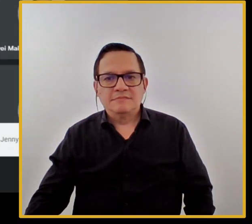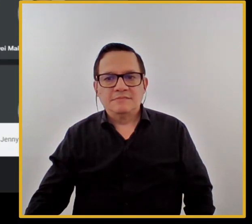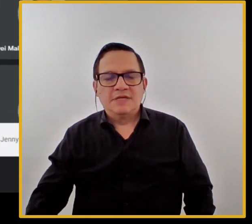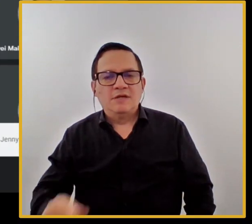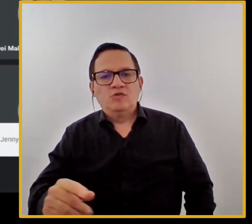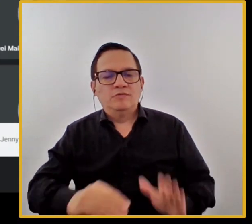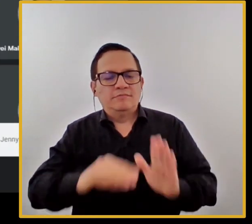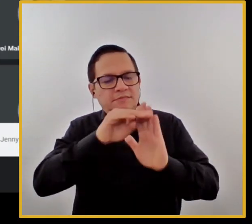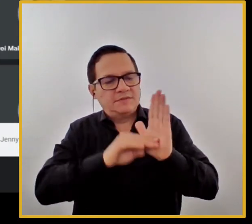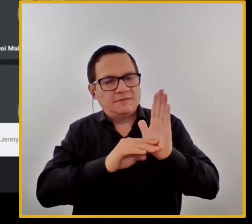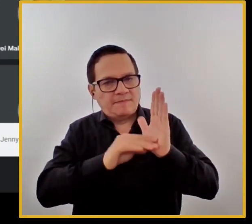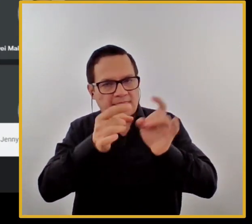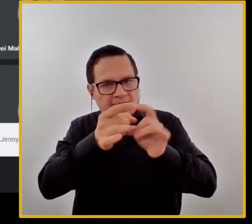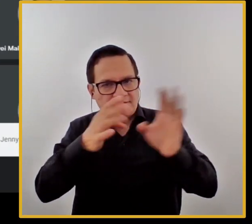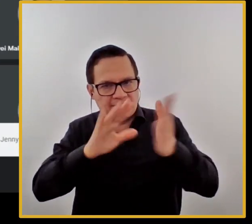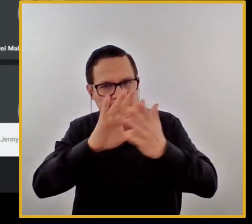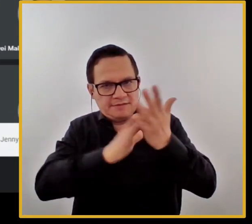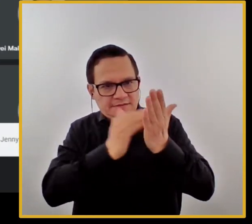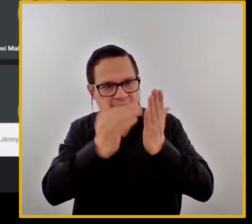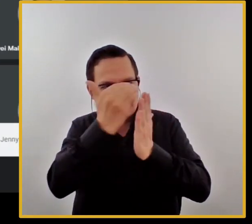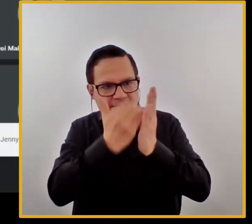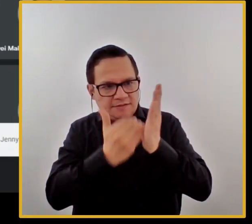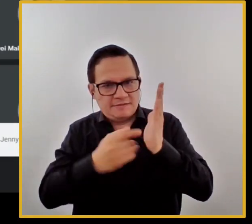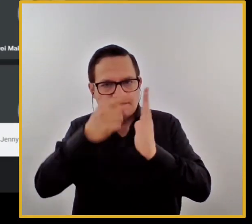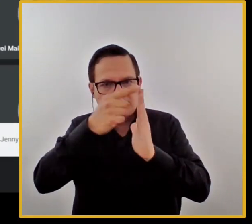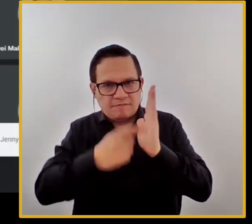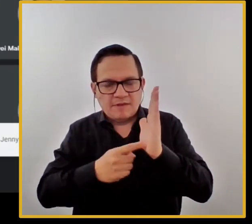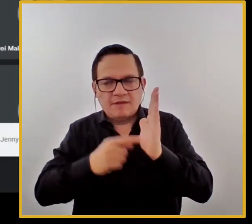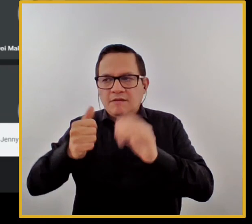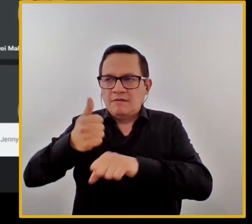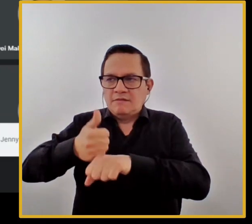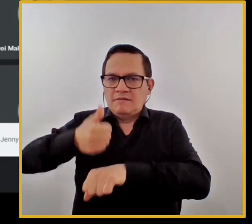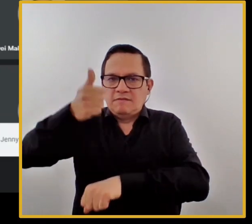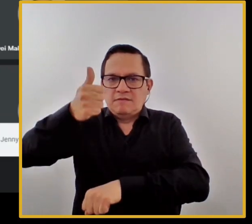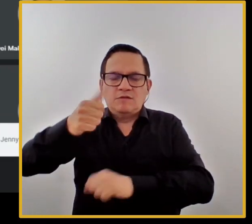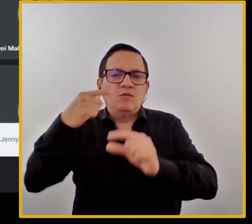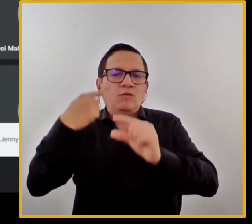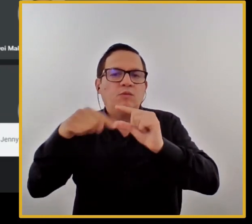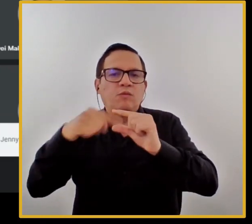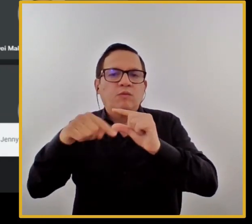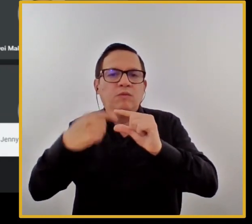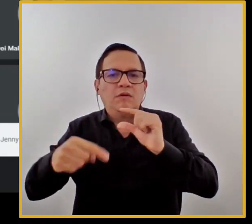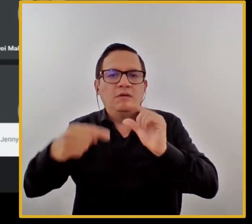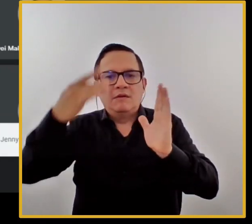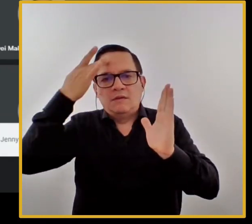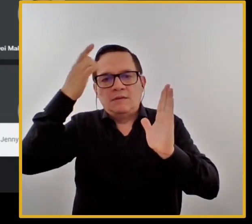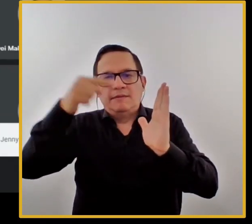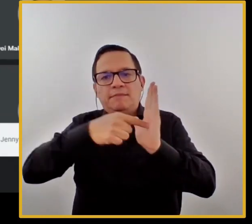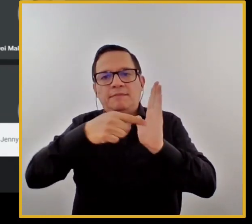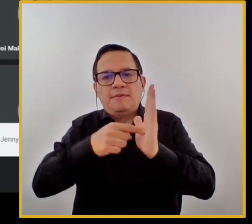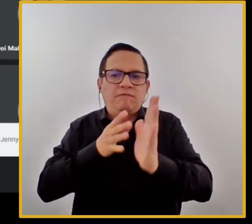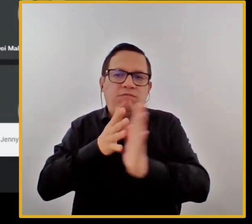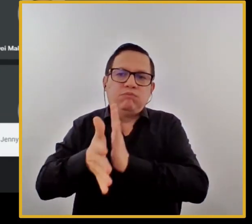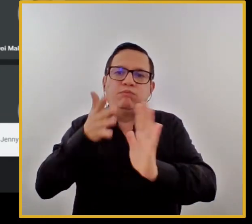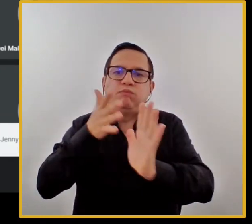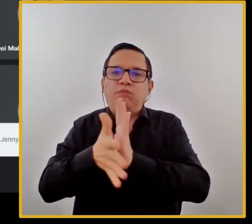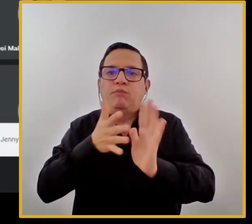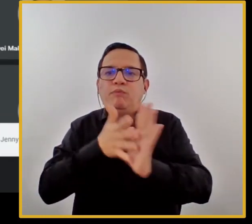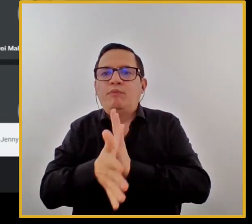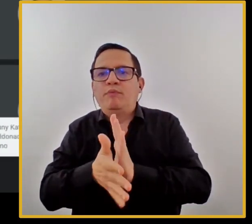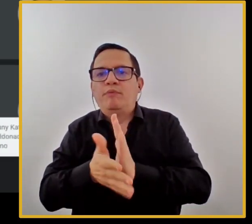la agenda, de las publicaciones que nos comparta nuestra directora, ¿cierto? De los correos, porque vamos a estar informándoles a ustedes,